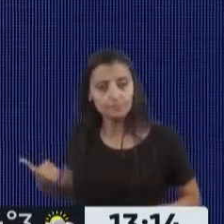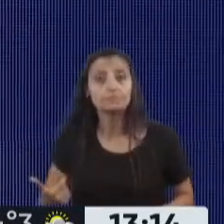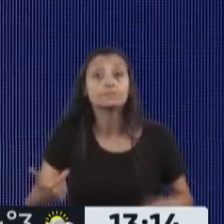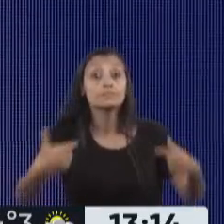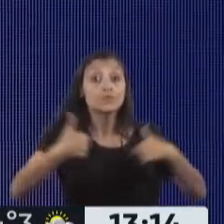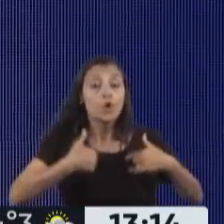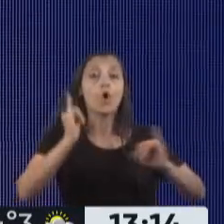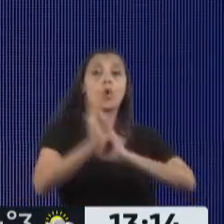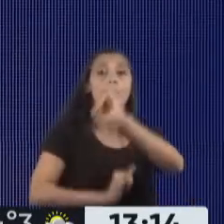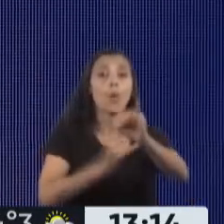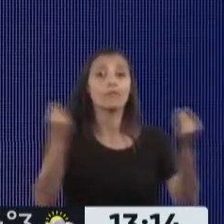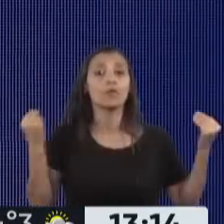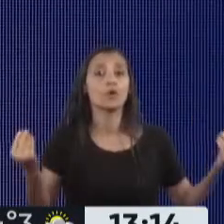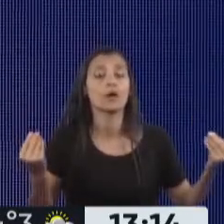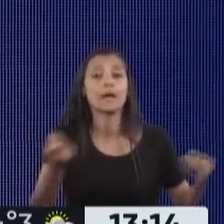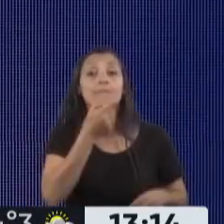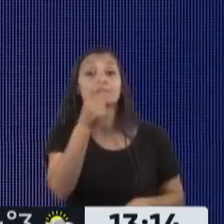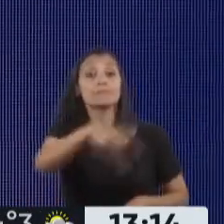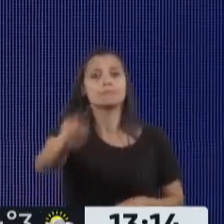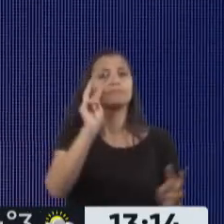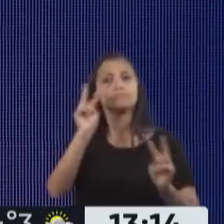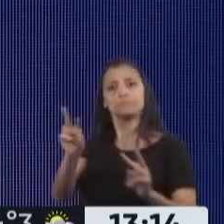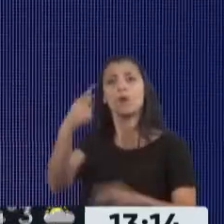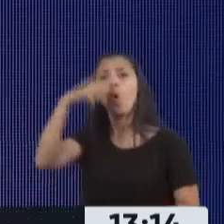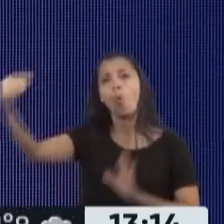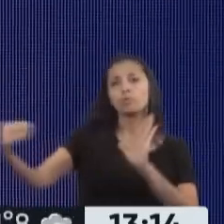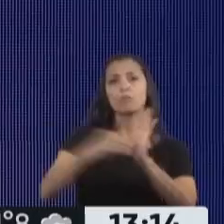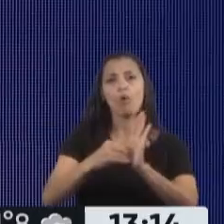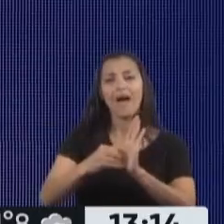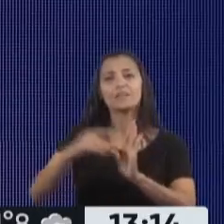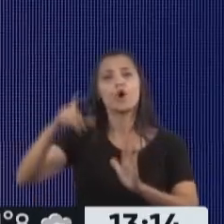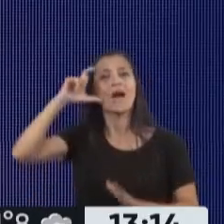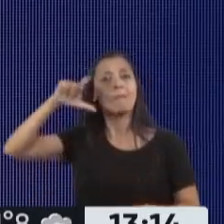Yo les cuento que si tomamos el último dato del EMAE,